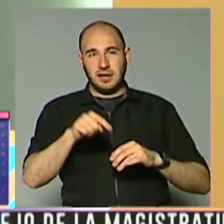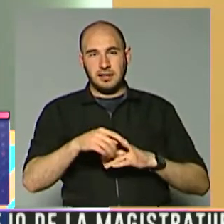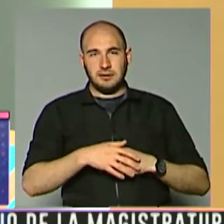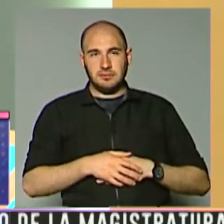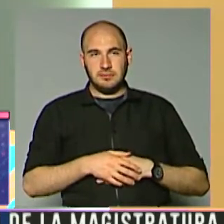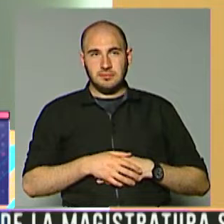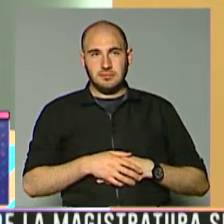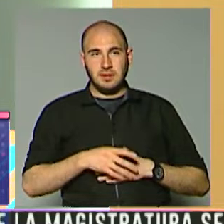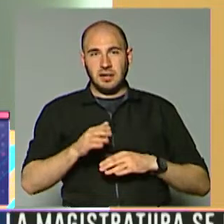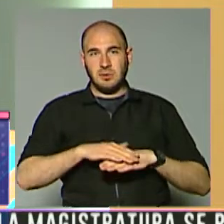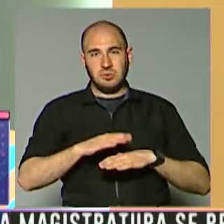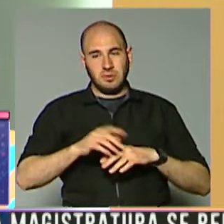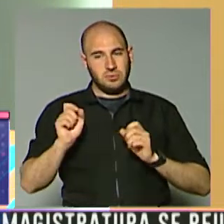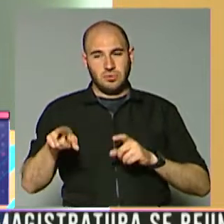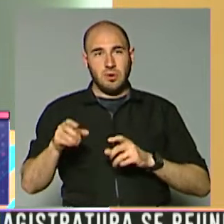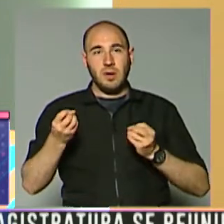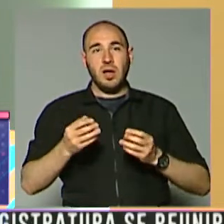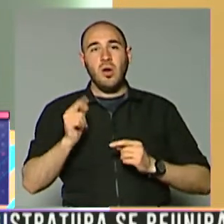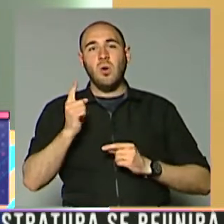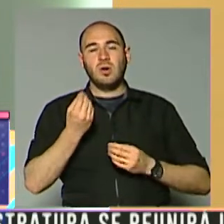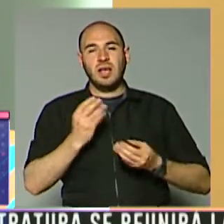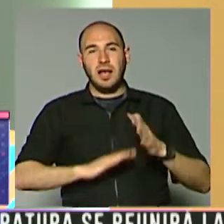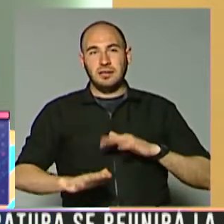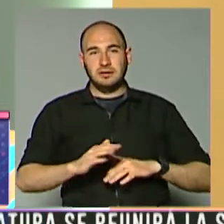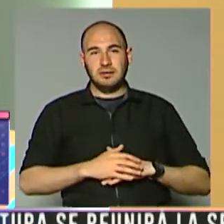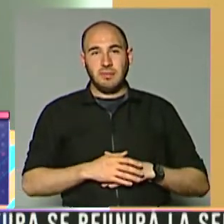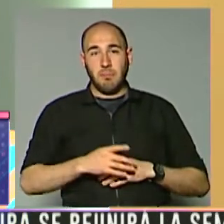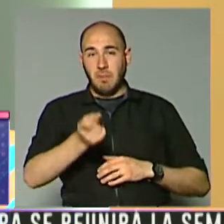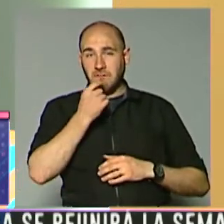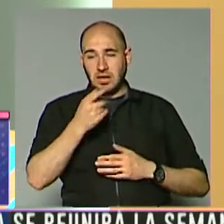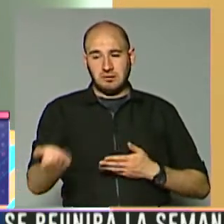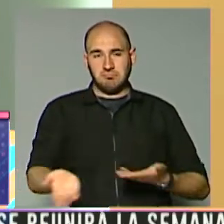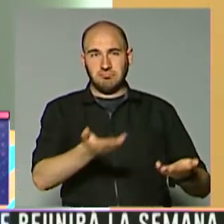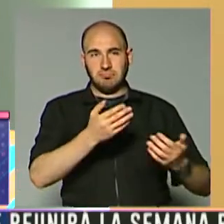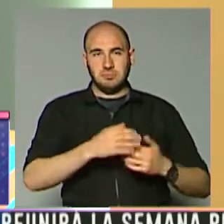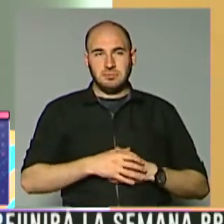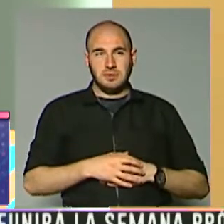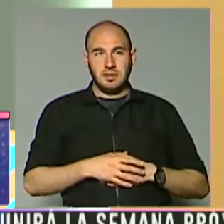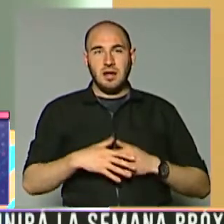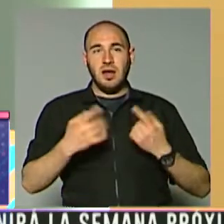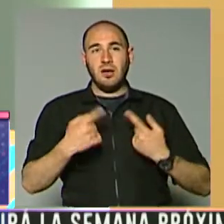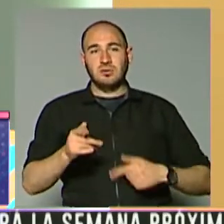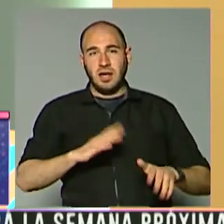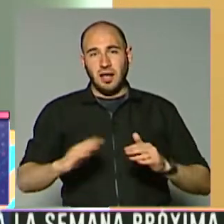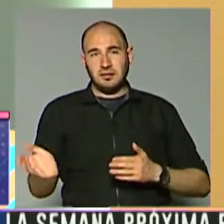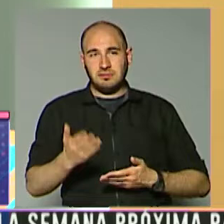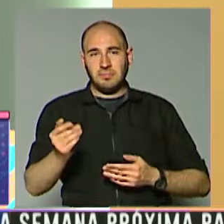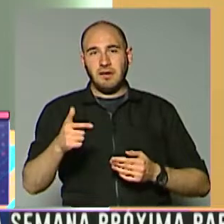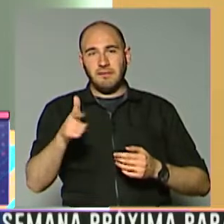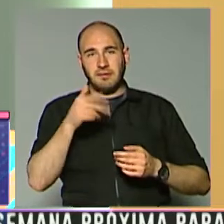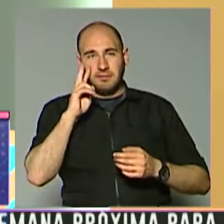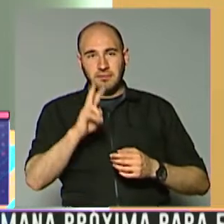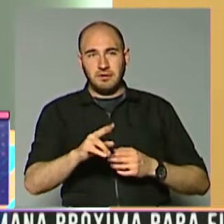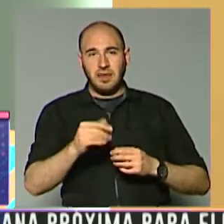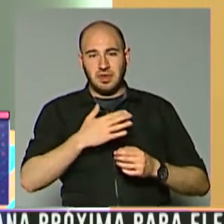deslindaban responsabilidades porque lo único que hacían era facilitar la El actividad producto. de reproducción que no